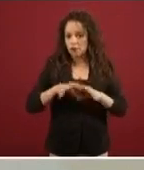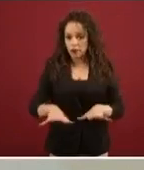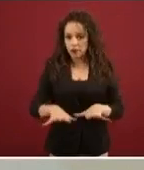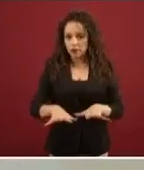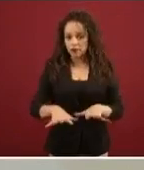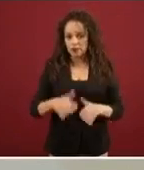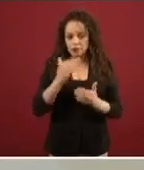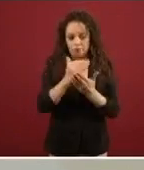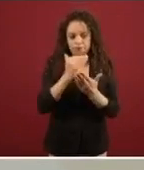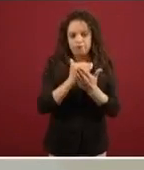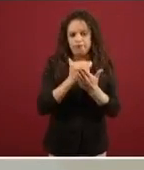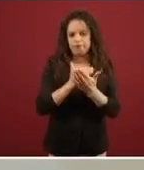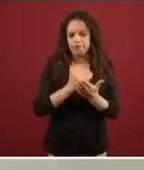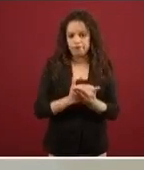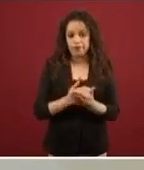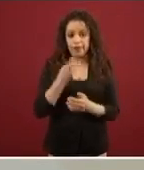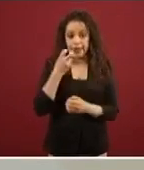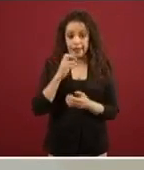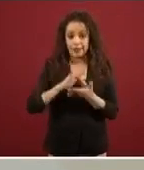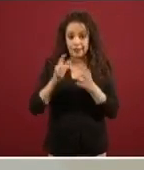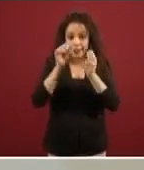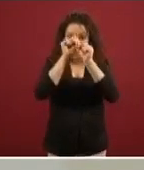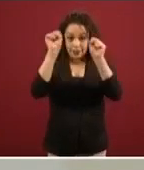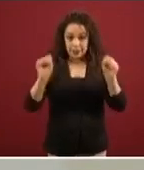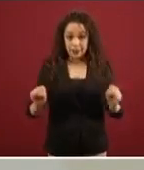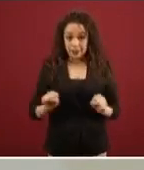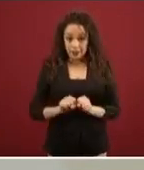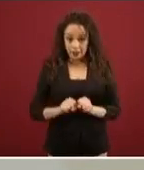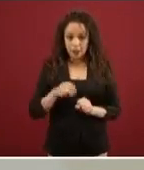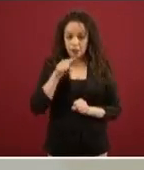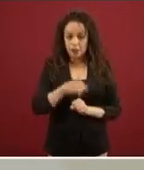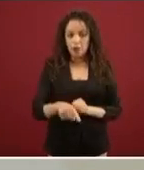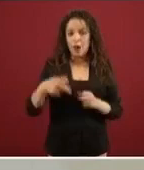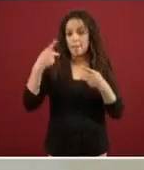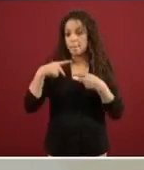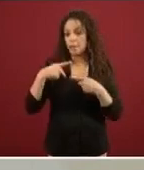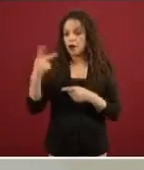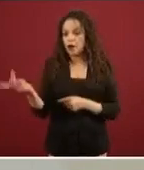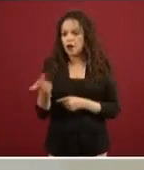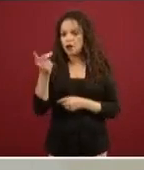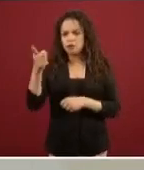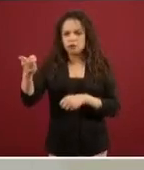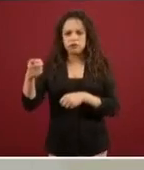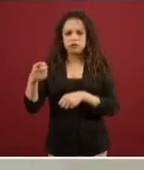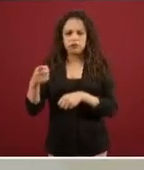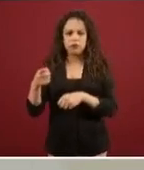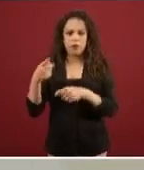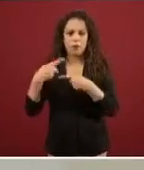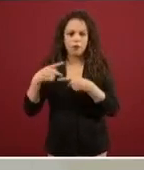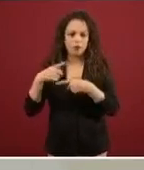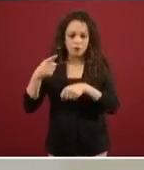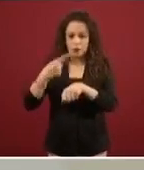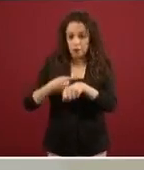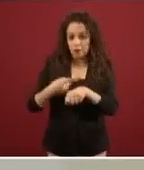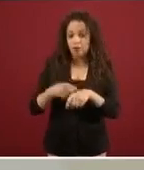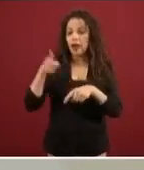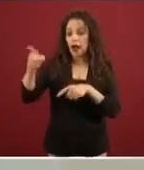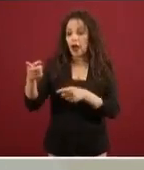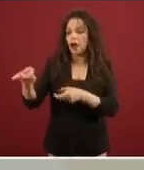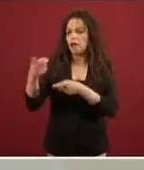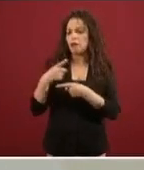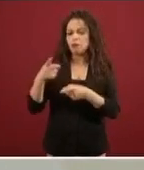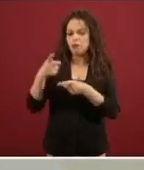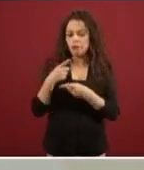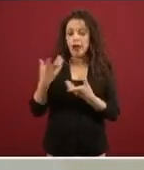toda esa información que tomaron del paciente, de la persona, la ingresan al sistema. En el momento en que ellos